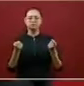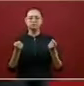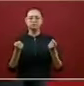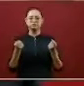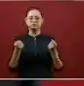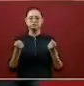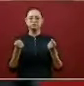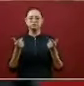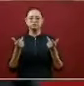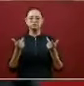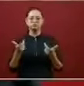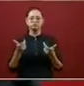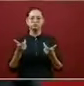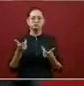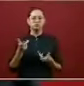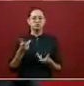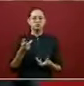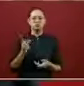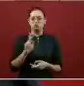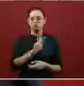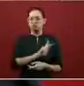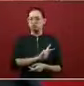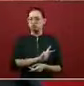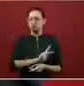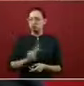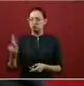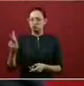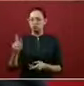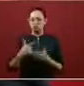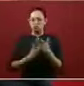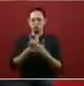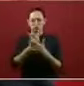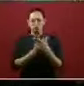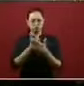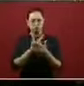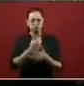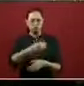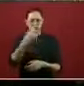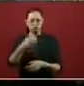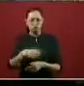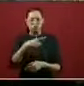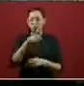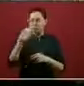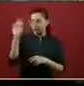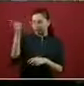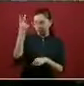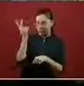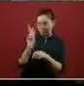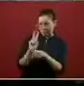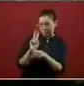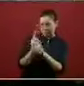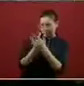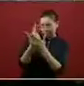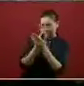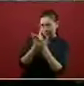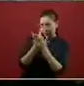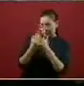todos tenemos la obligación de informar. ¿Habrá auditorías para las universidades? Estamos